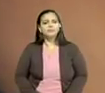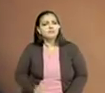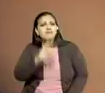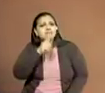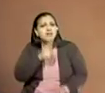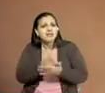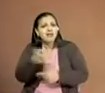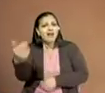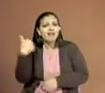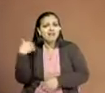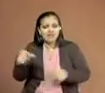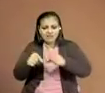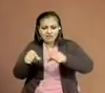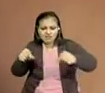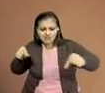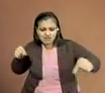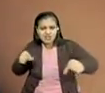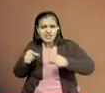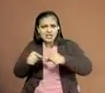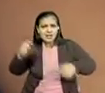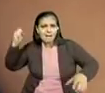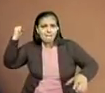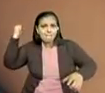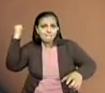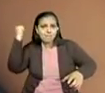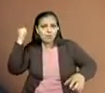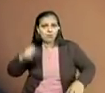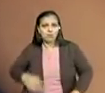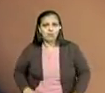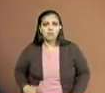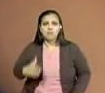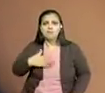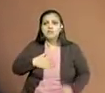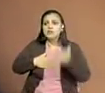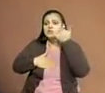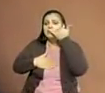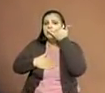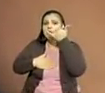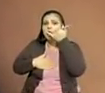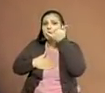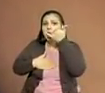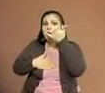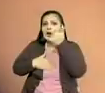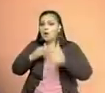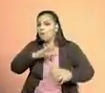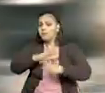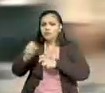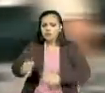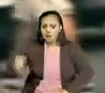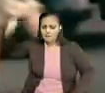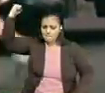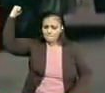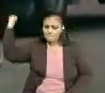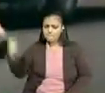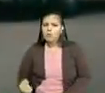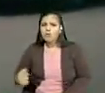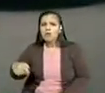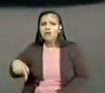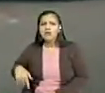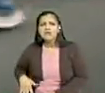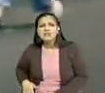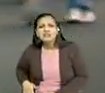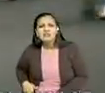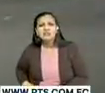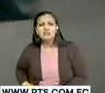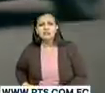y comenzó a atacarme y después cogió el teléfono y salió corriendo con la plata que había ahí. Todo sucedió alrededor